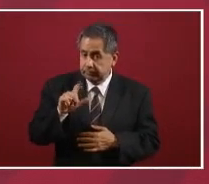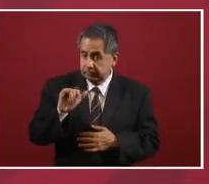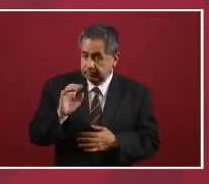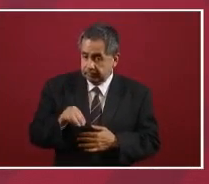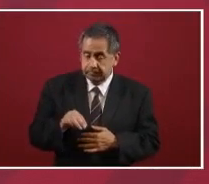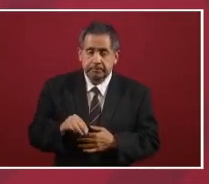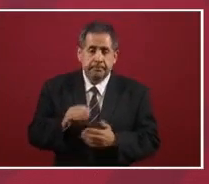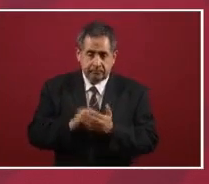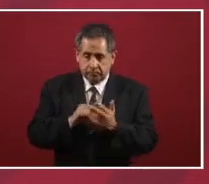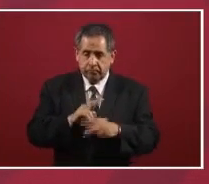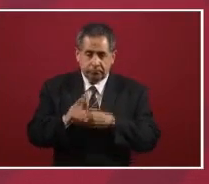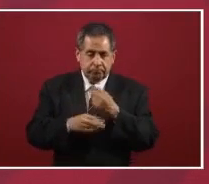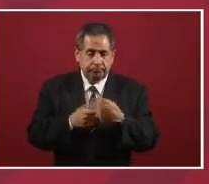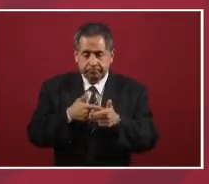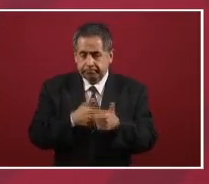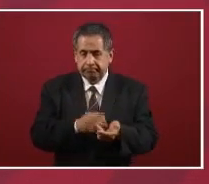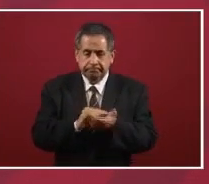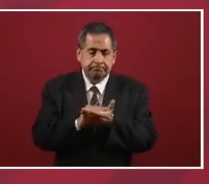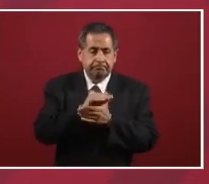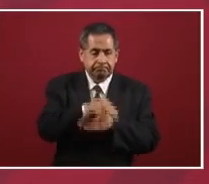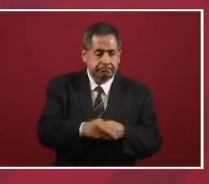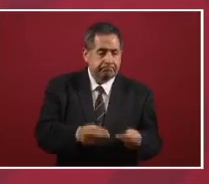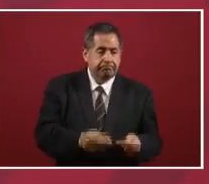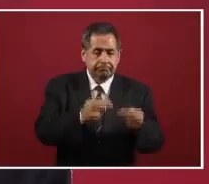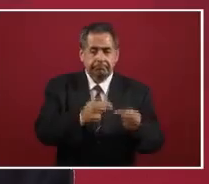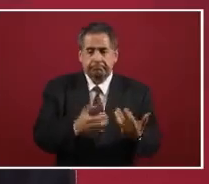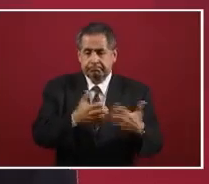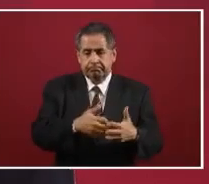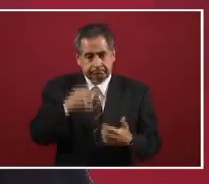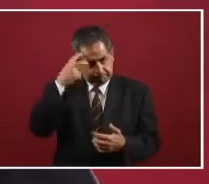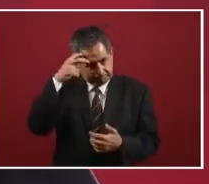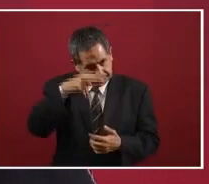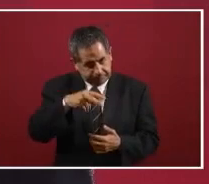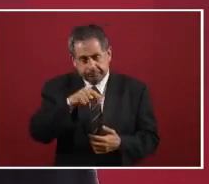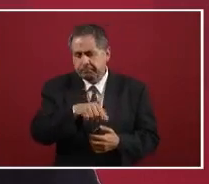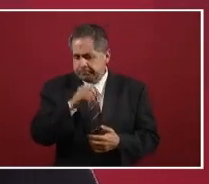a seguir invirtiendo, que